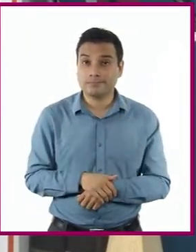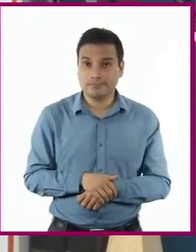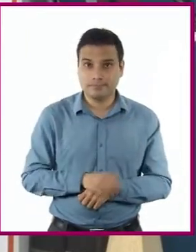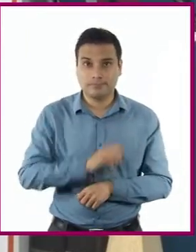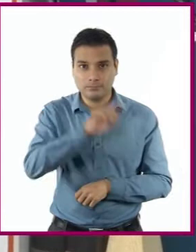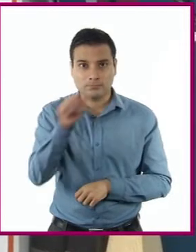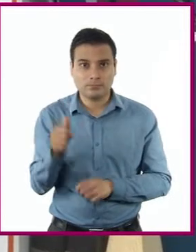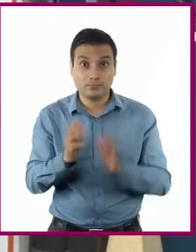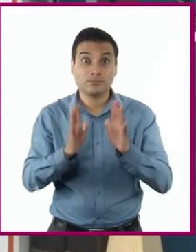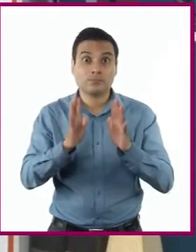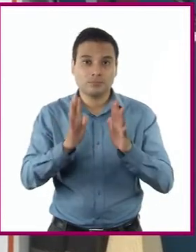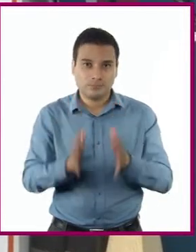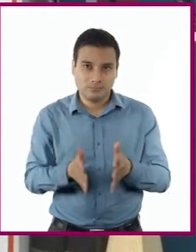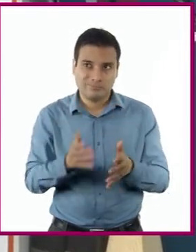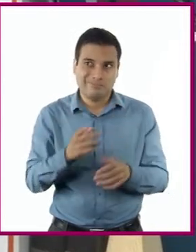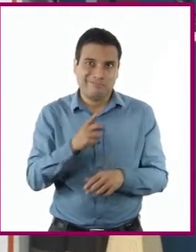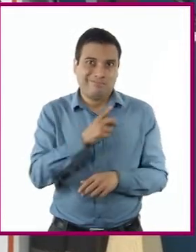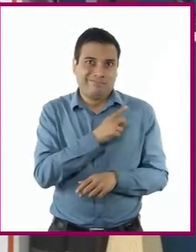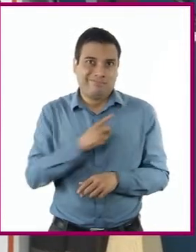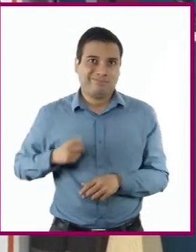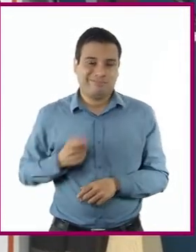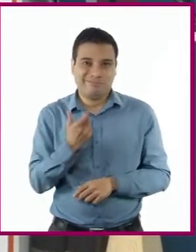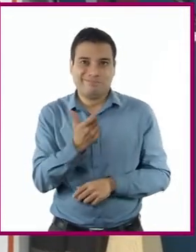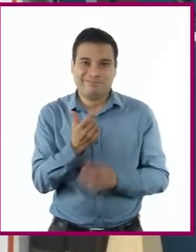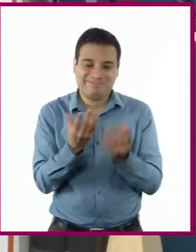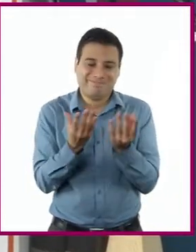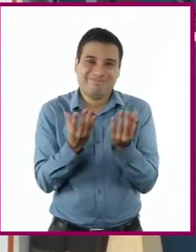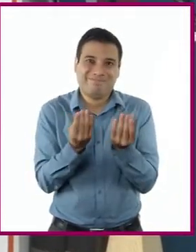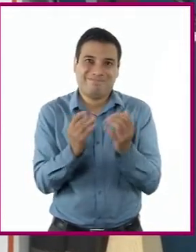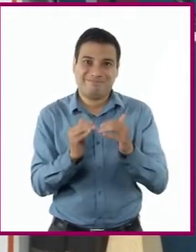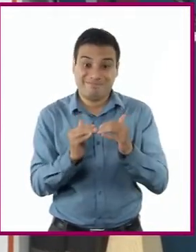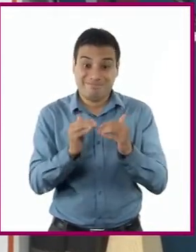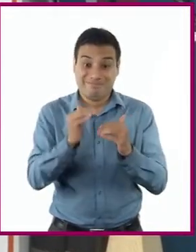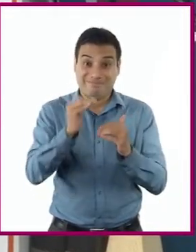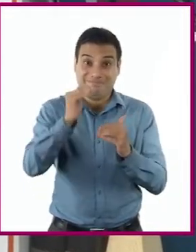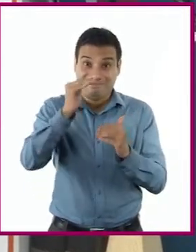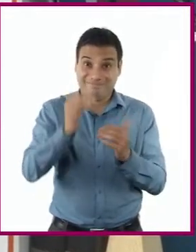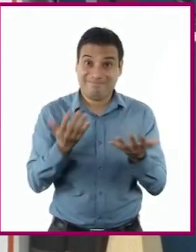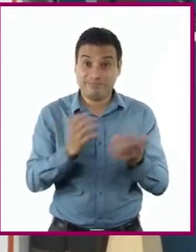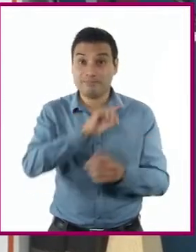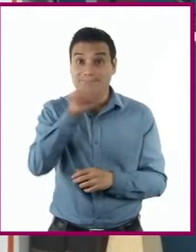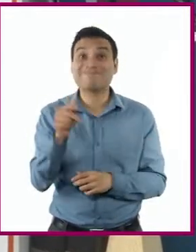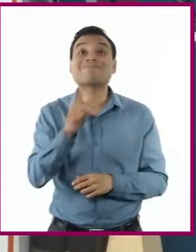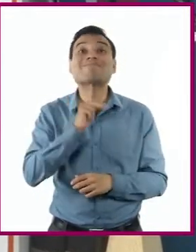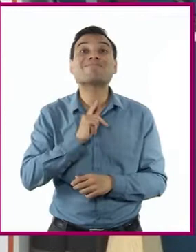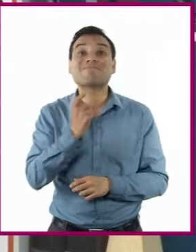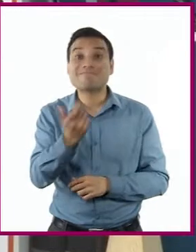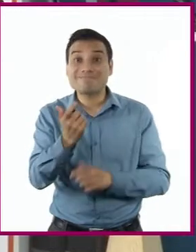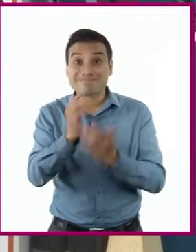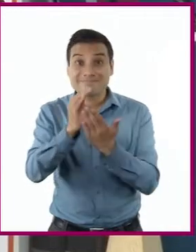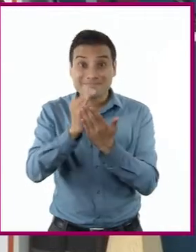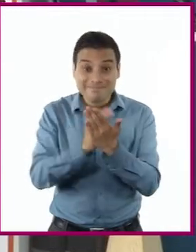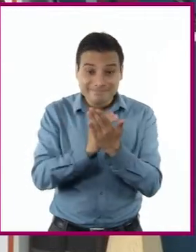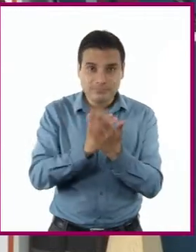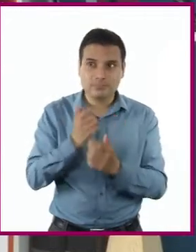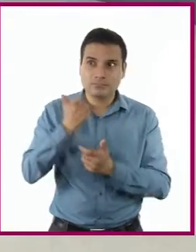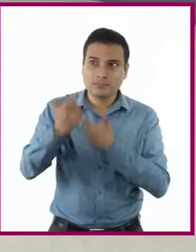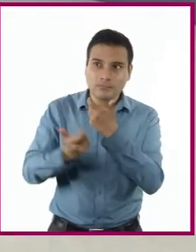crecer notablemente la deuda externa del país, que entró en crisis al caer los precios del crudo y dificultarse su